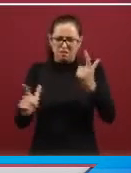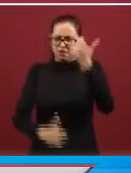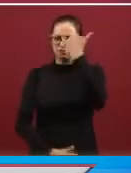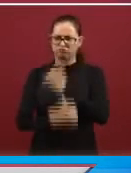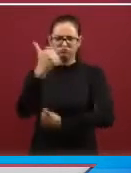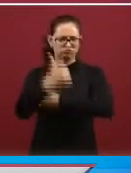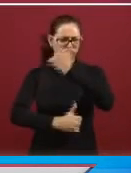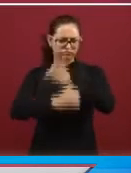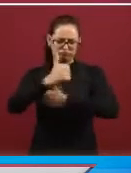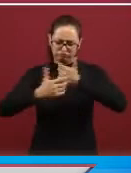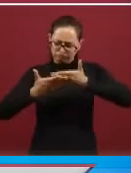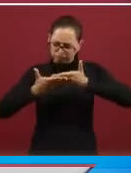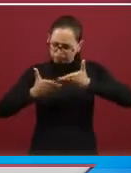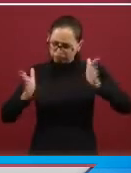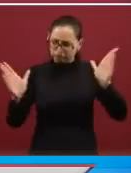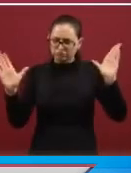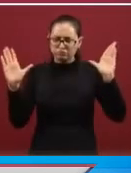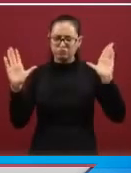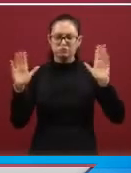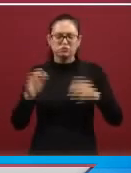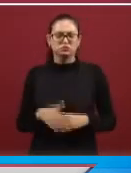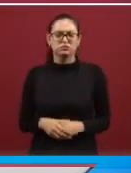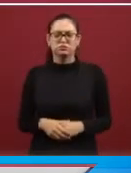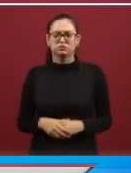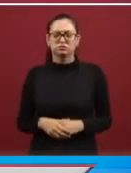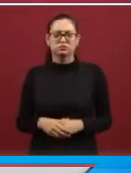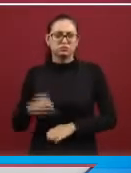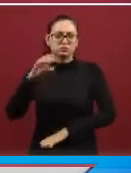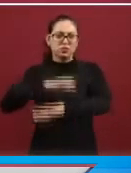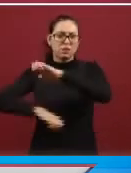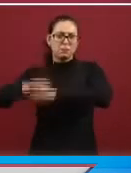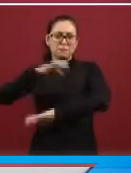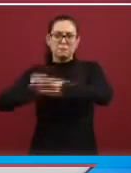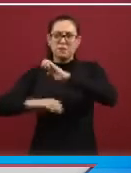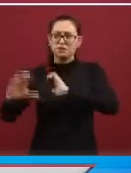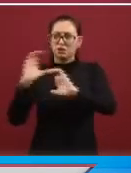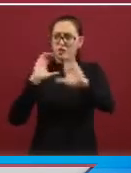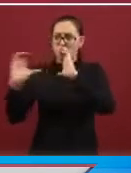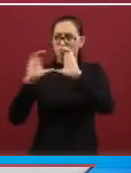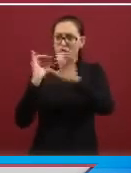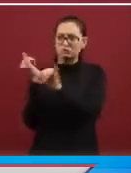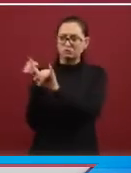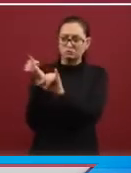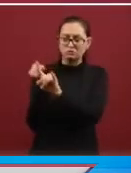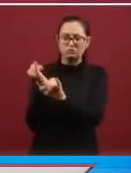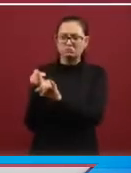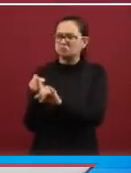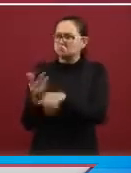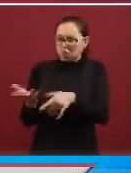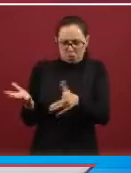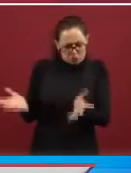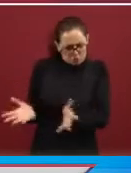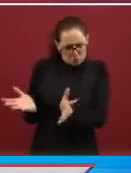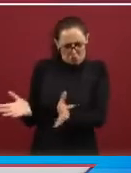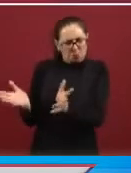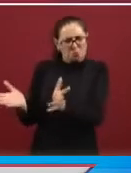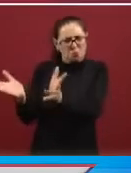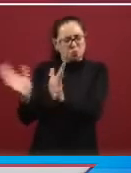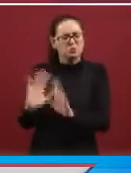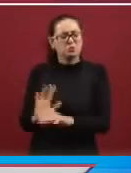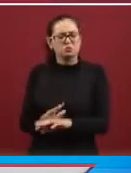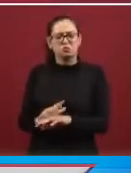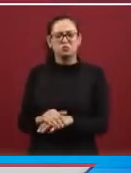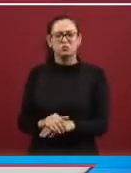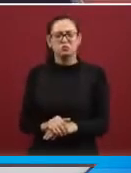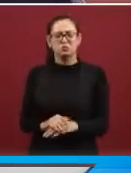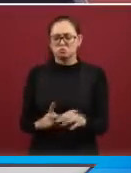poblados rurales. No retirarán los permisos a los concesionarios, pero la paraestatal sí competirá con Telcel, Telmex, AT&T y otras empresas